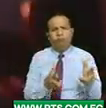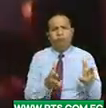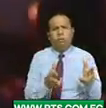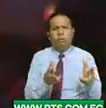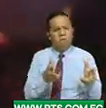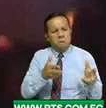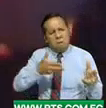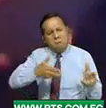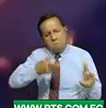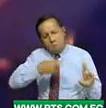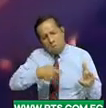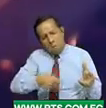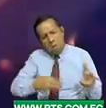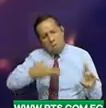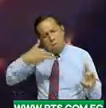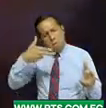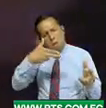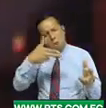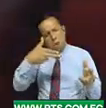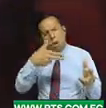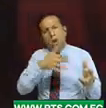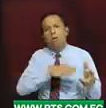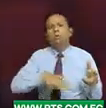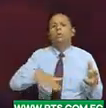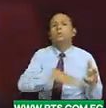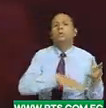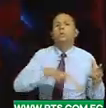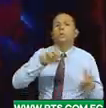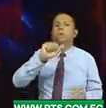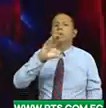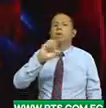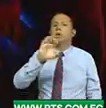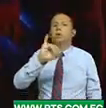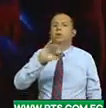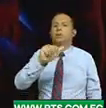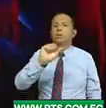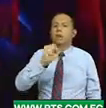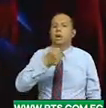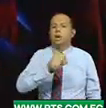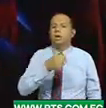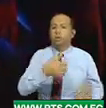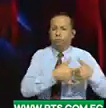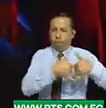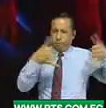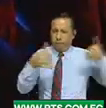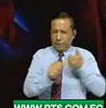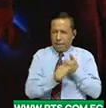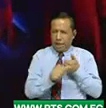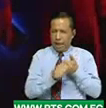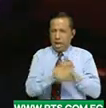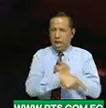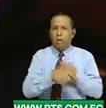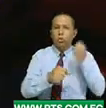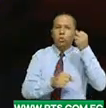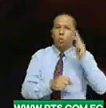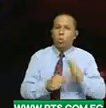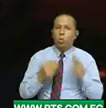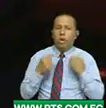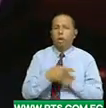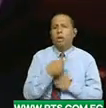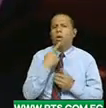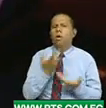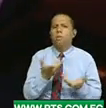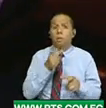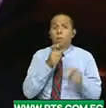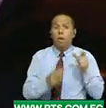disparos. Esto ocurrió en el sector de las Acacias, sur de Guayaquil, cercano a un centro comercial. Como ya es normal, testigos no